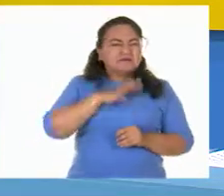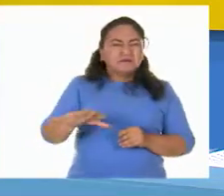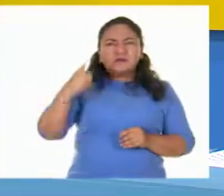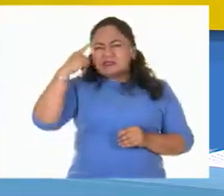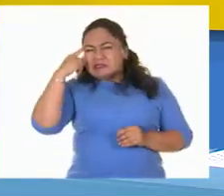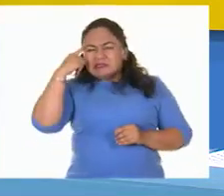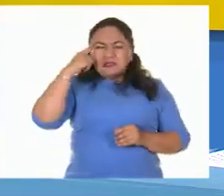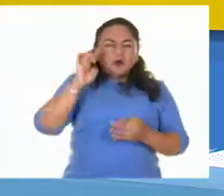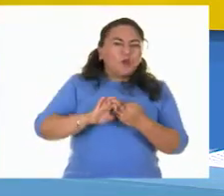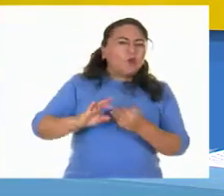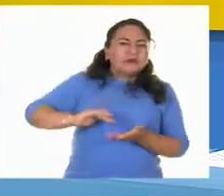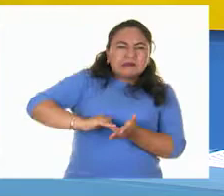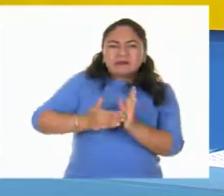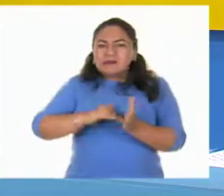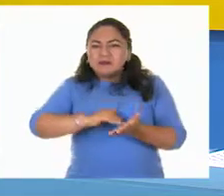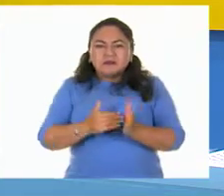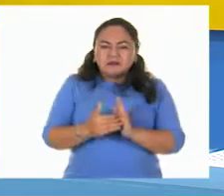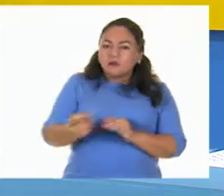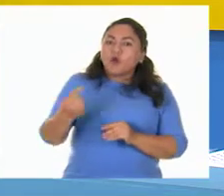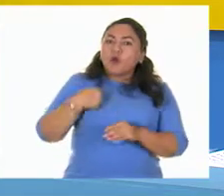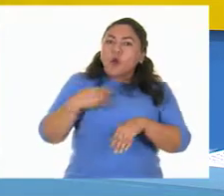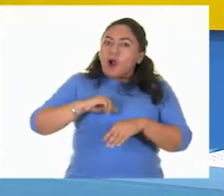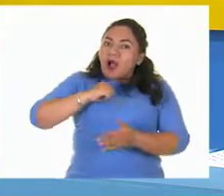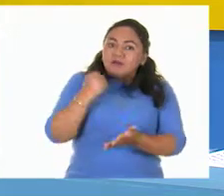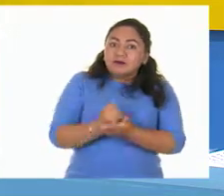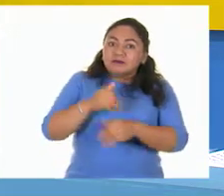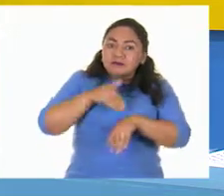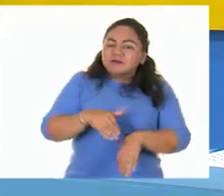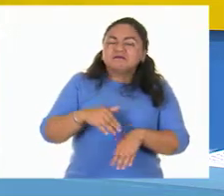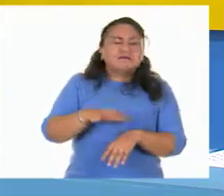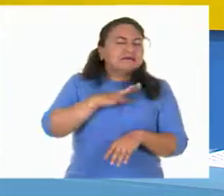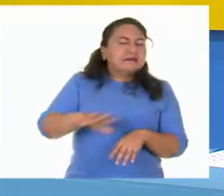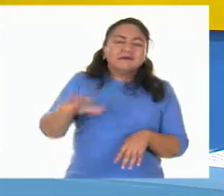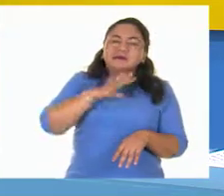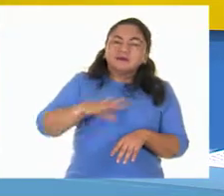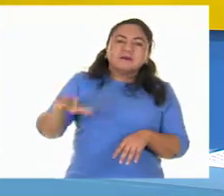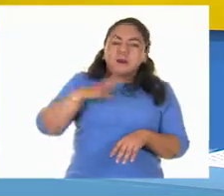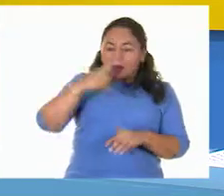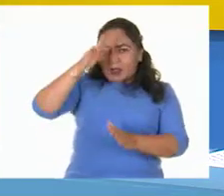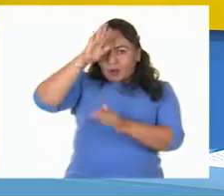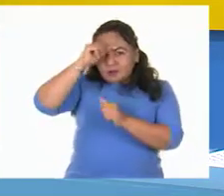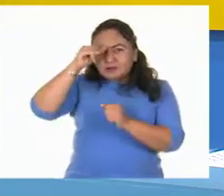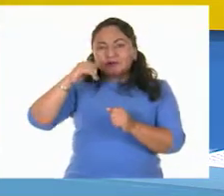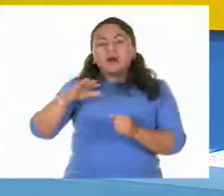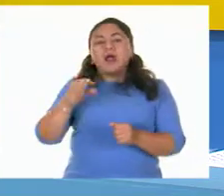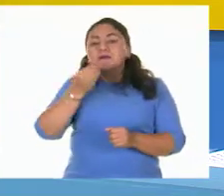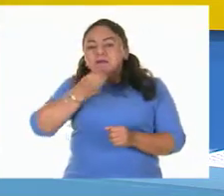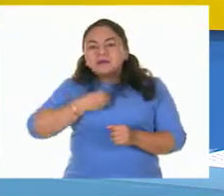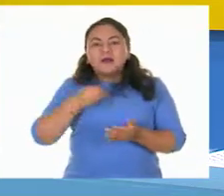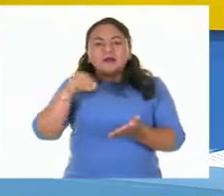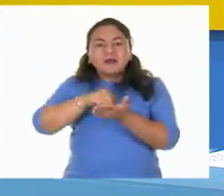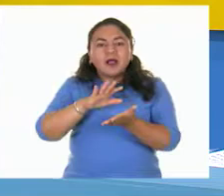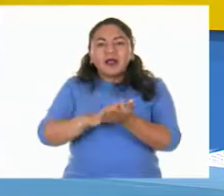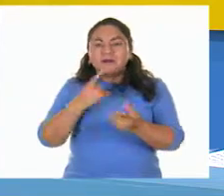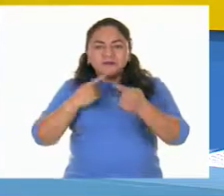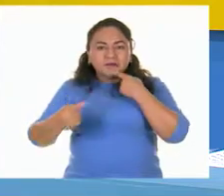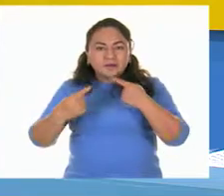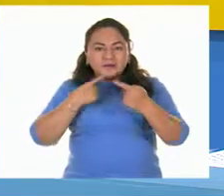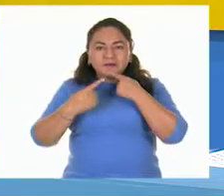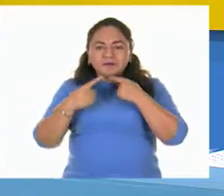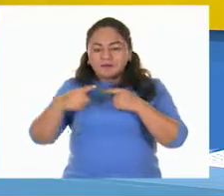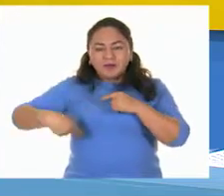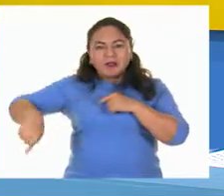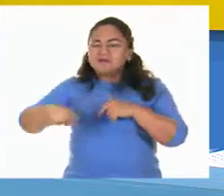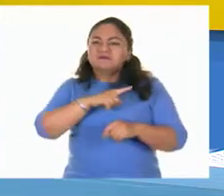posibles de evitar que las obligaran a cumplir con lo establecido en los acuerdos y los compromisos a los que habían llegado durante la negociación con